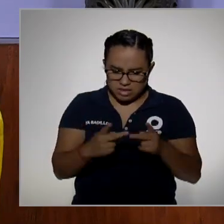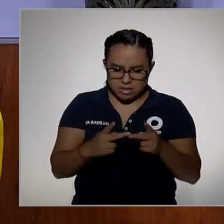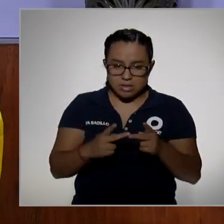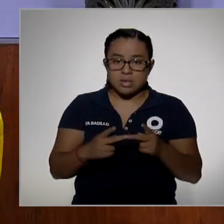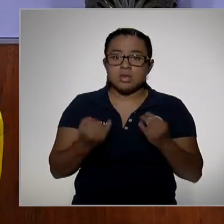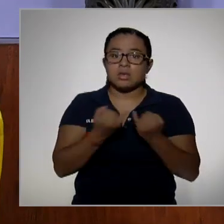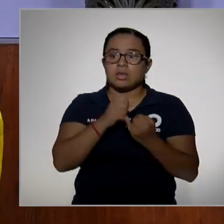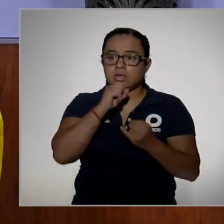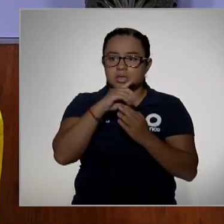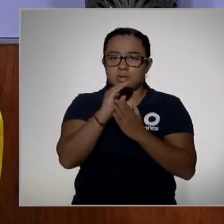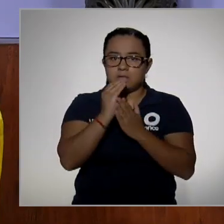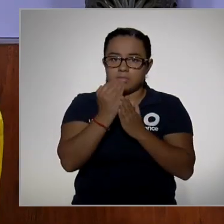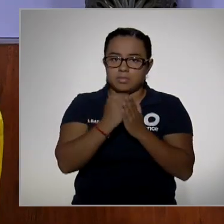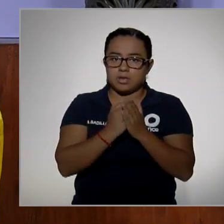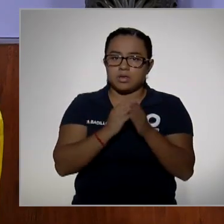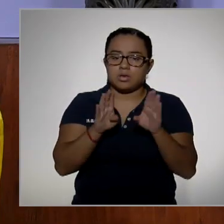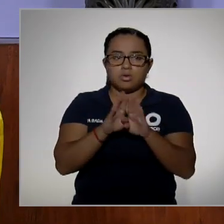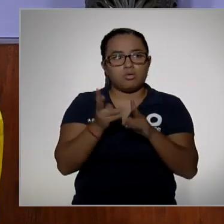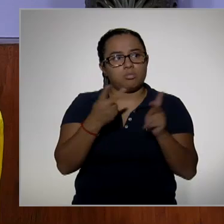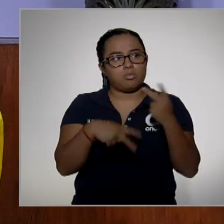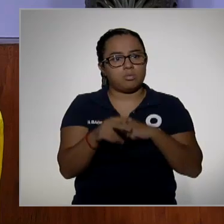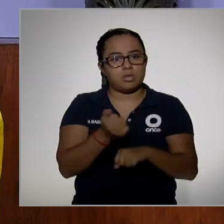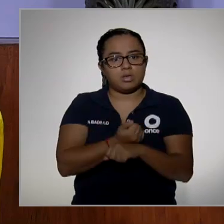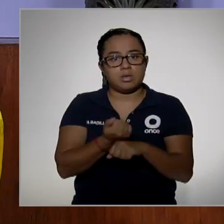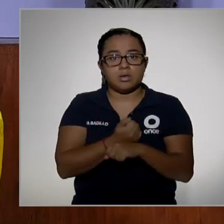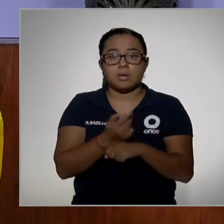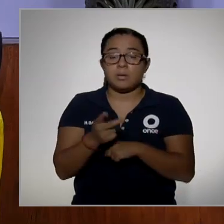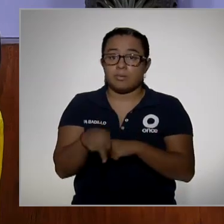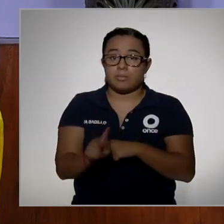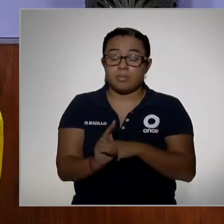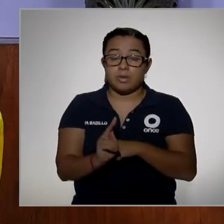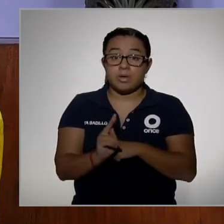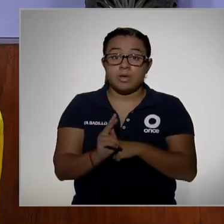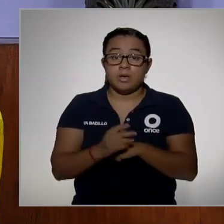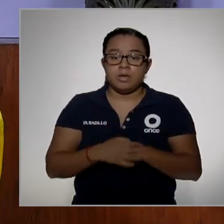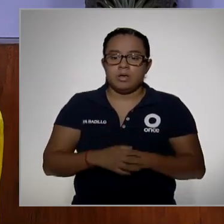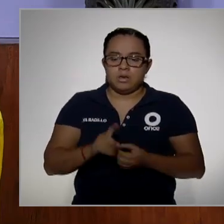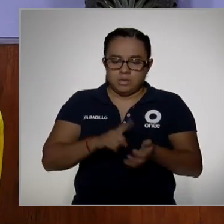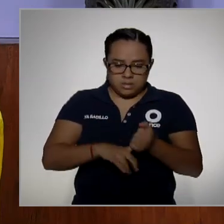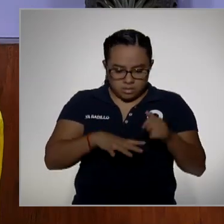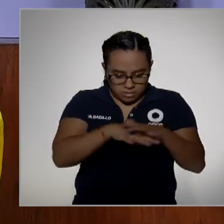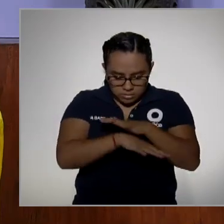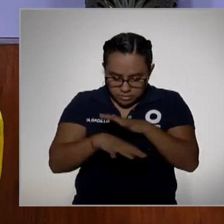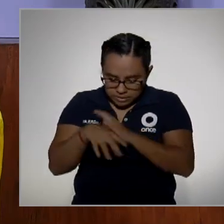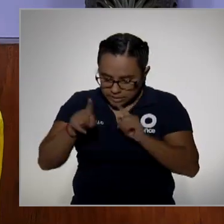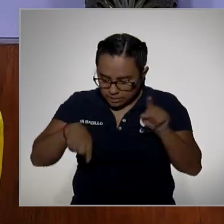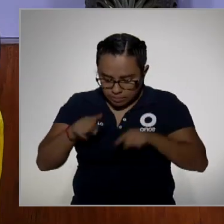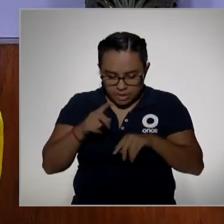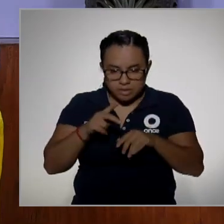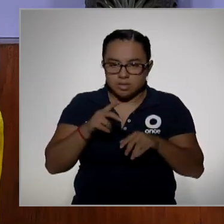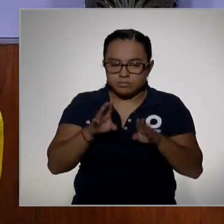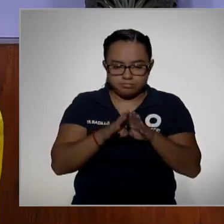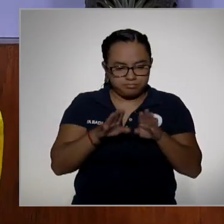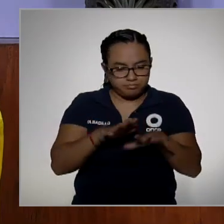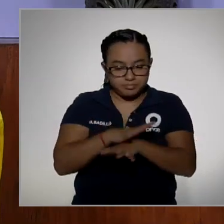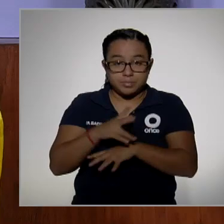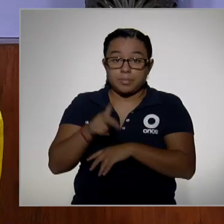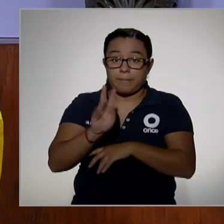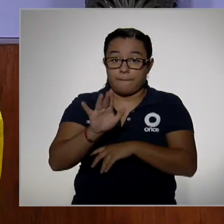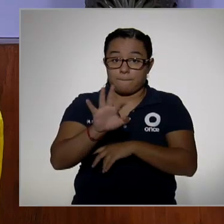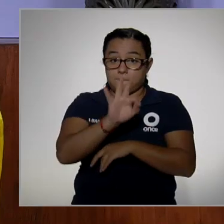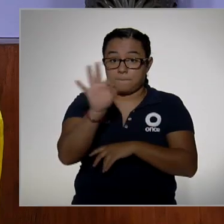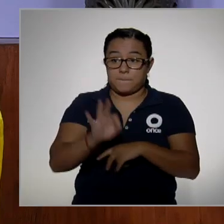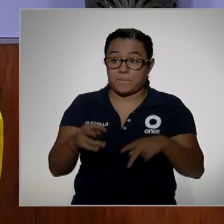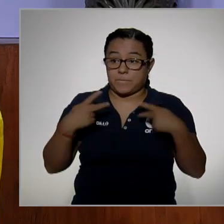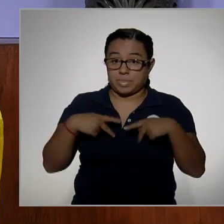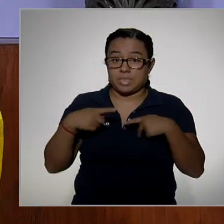disminución progresiva de la producción de sangre pero ahí se van ajustando los valores no obstante un 50 por ciento de los